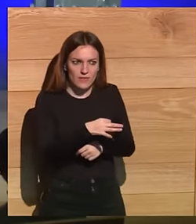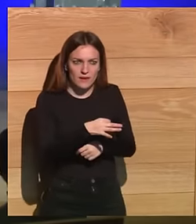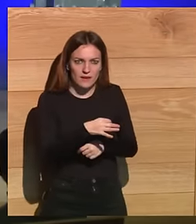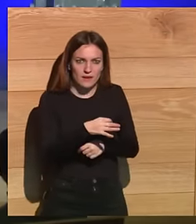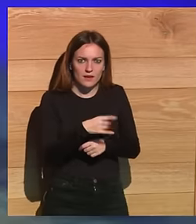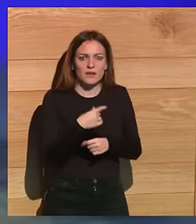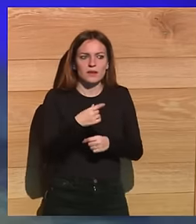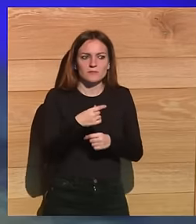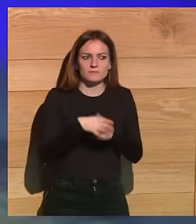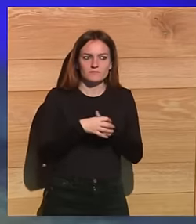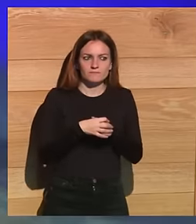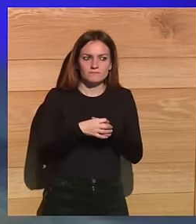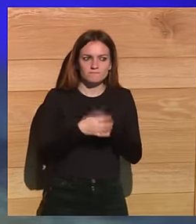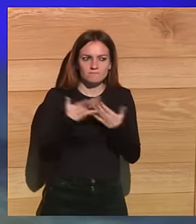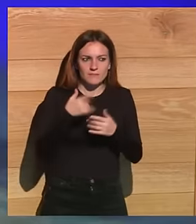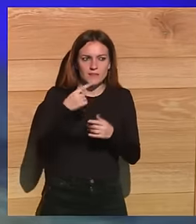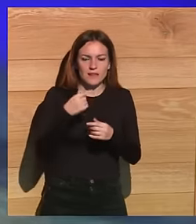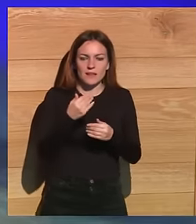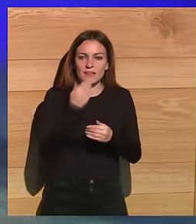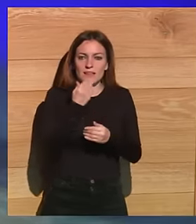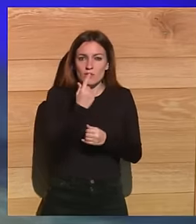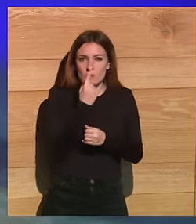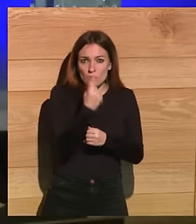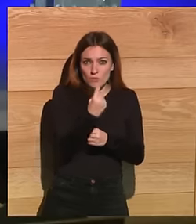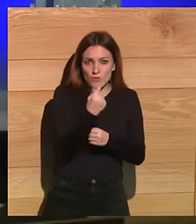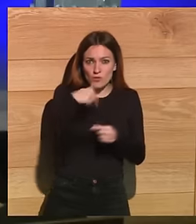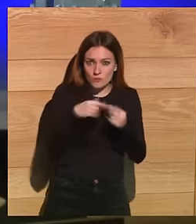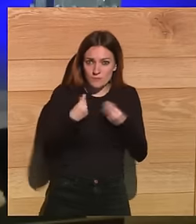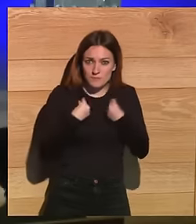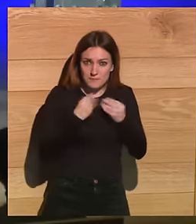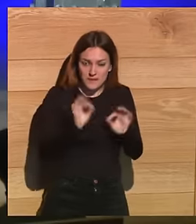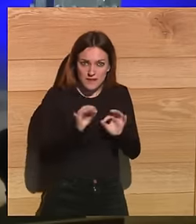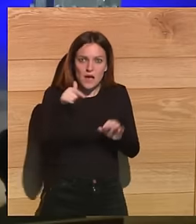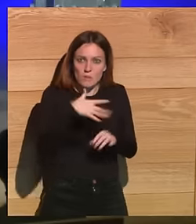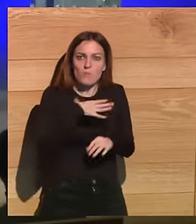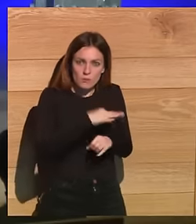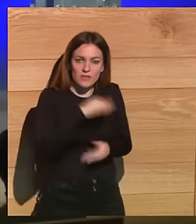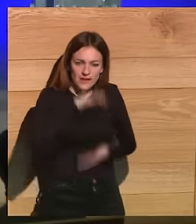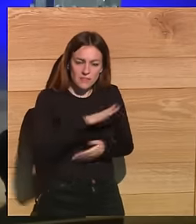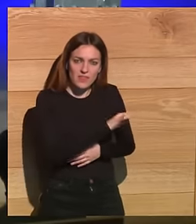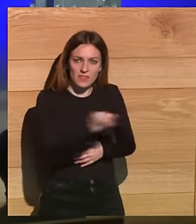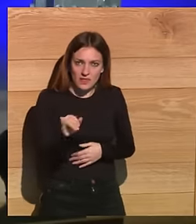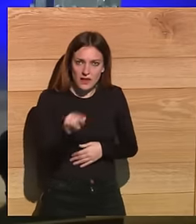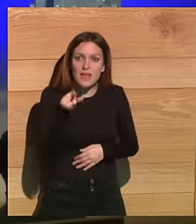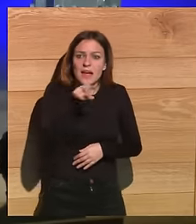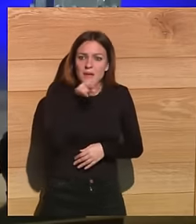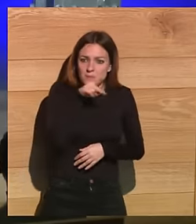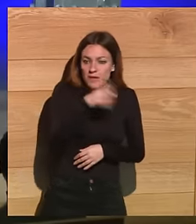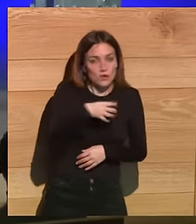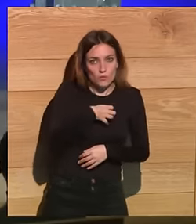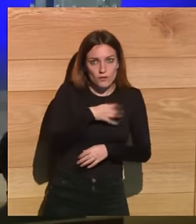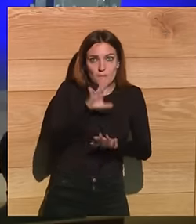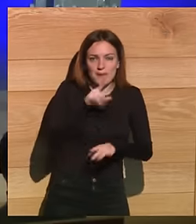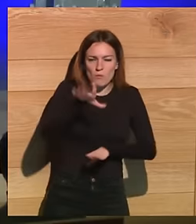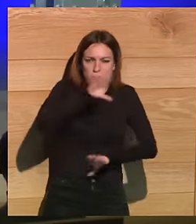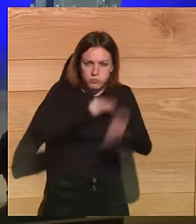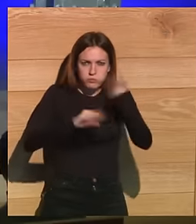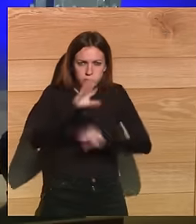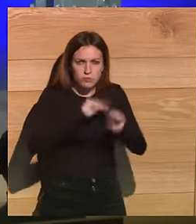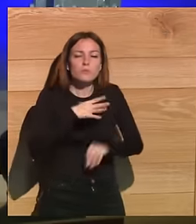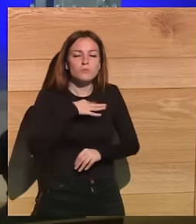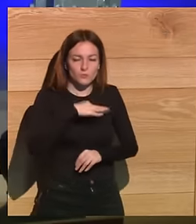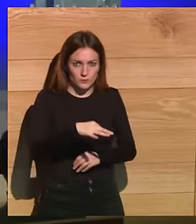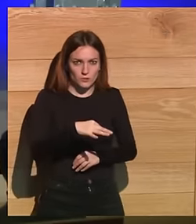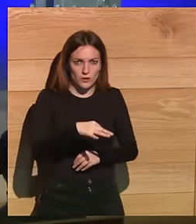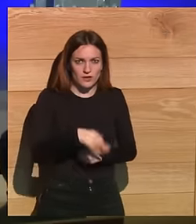estadísticas. Y esto en el primer año de la vida. Son capaces de analizar la lengua. No hablan, pero no debemos olvidarnos de lo